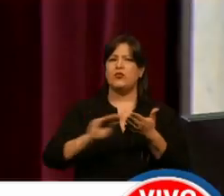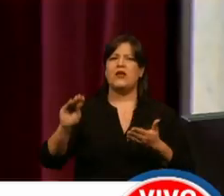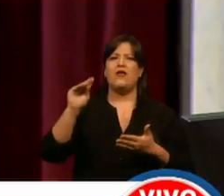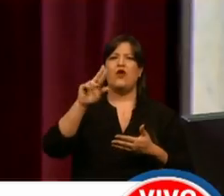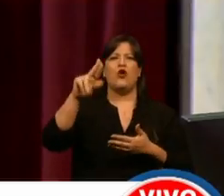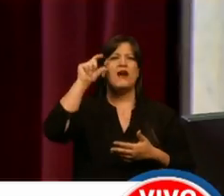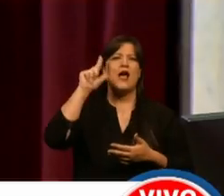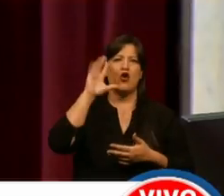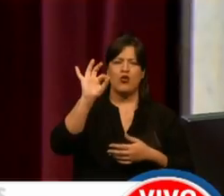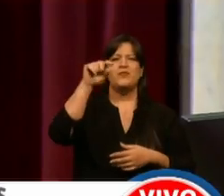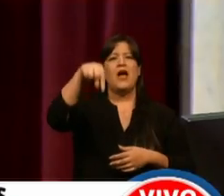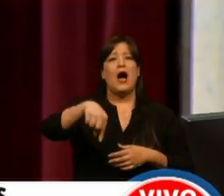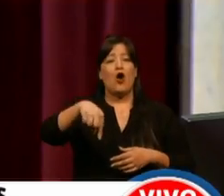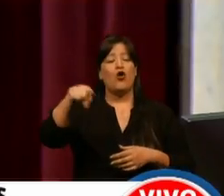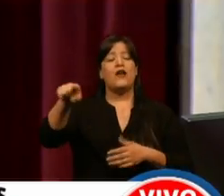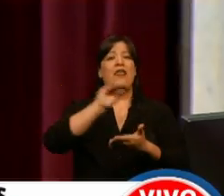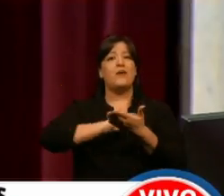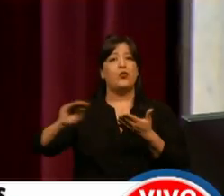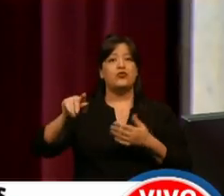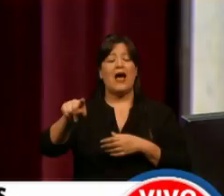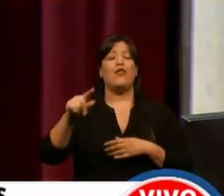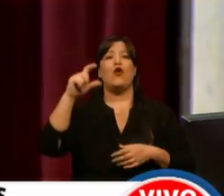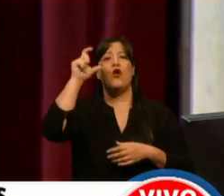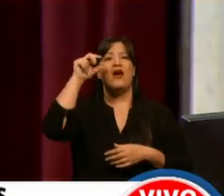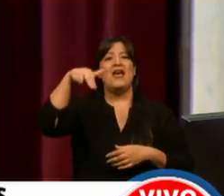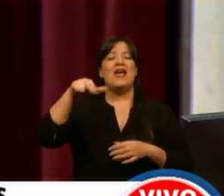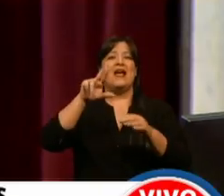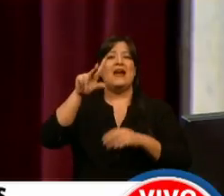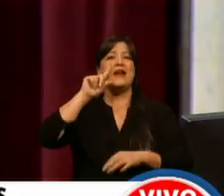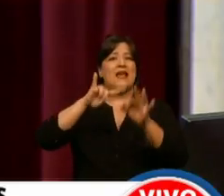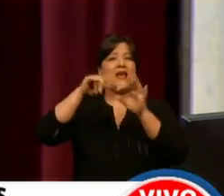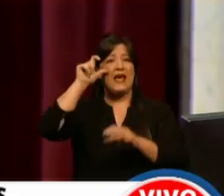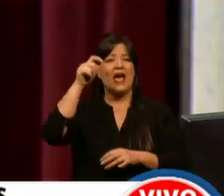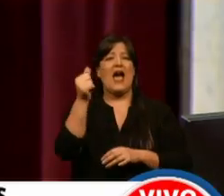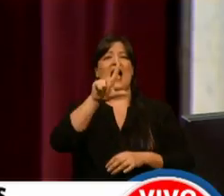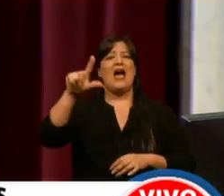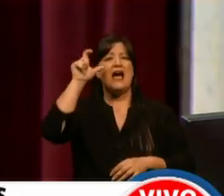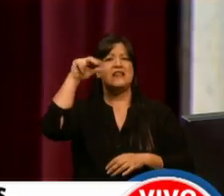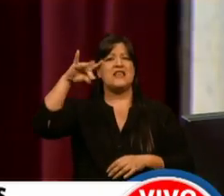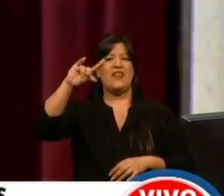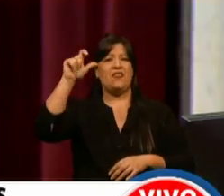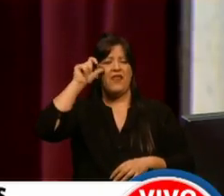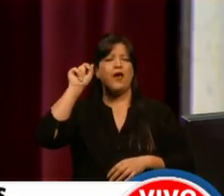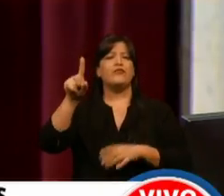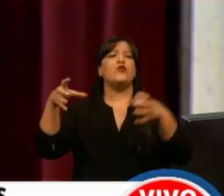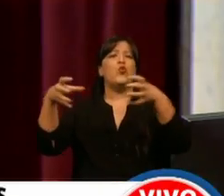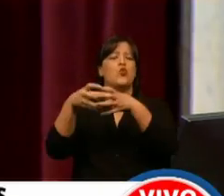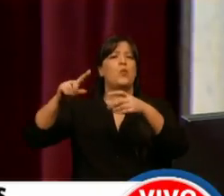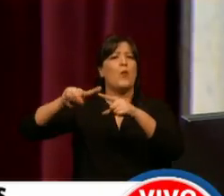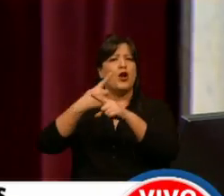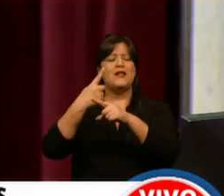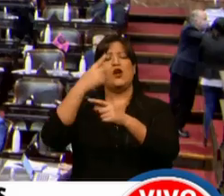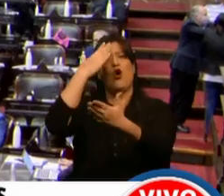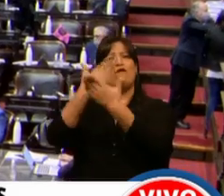tiene la palabra el diputado o alberto enrique allende frente de todos provincia de san juan